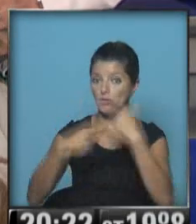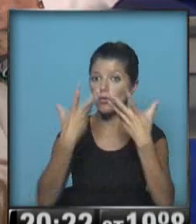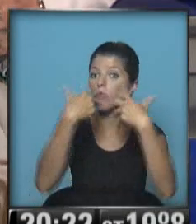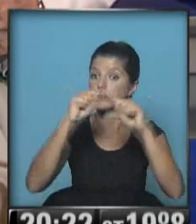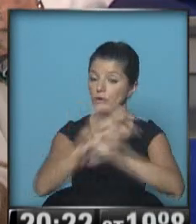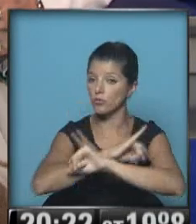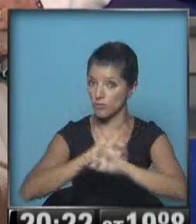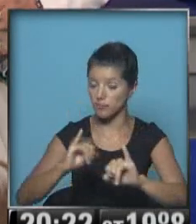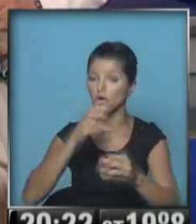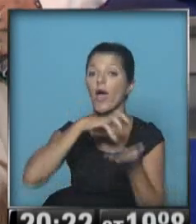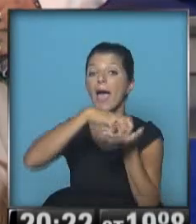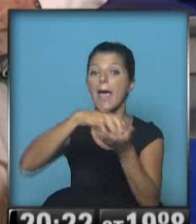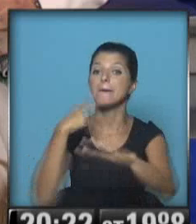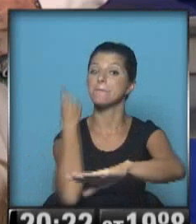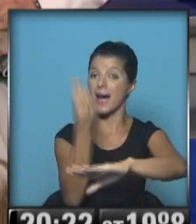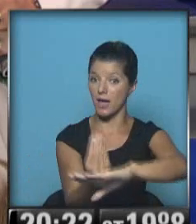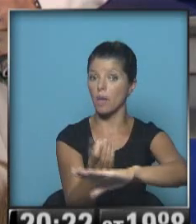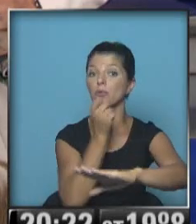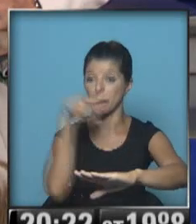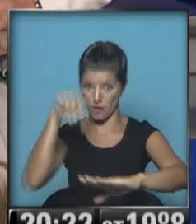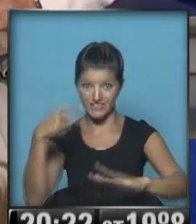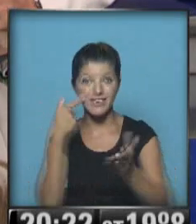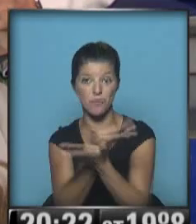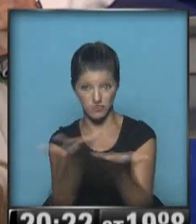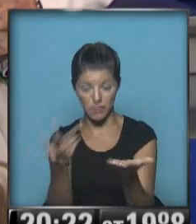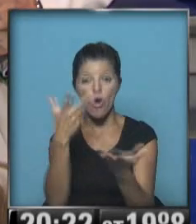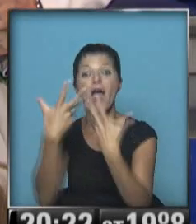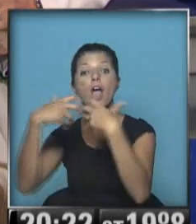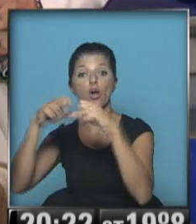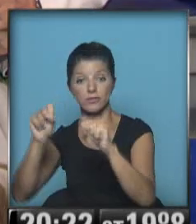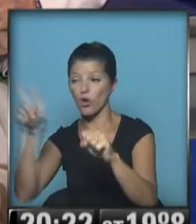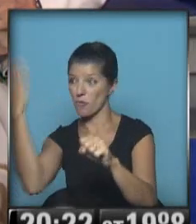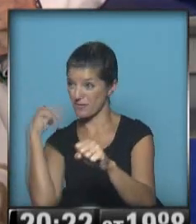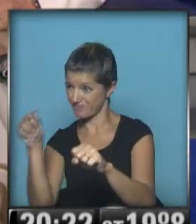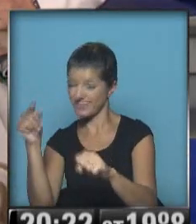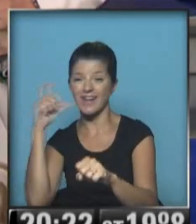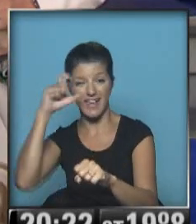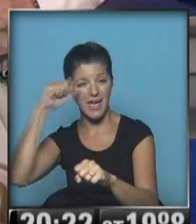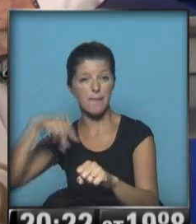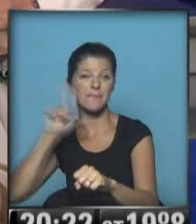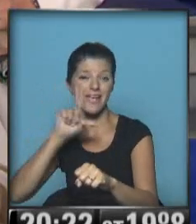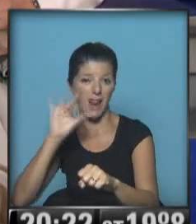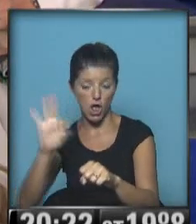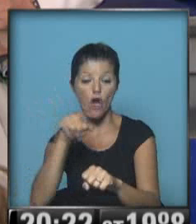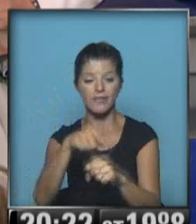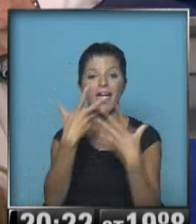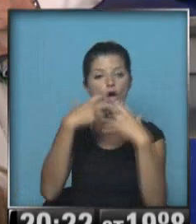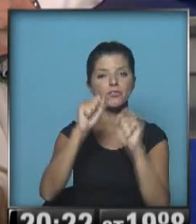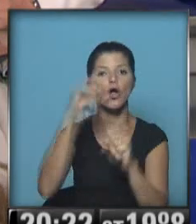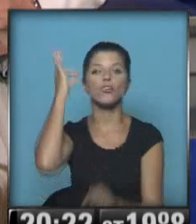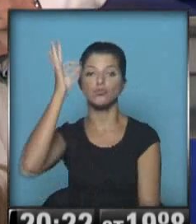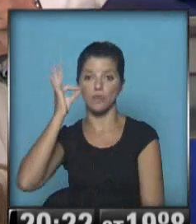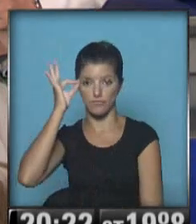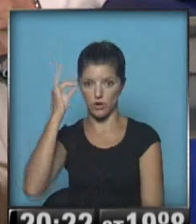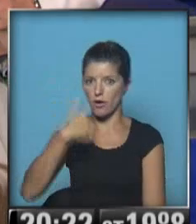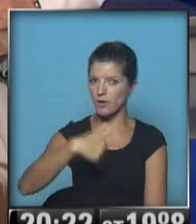en las embajadas fue el caso del material que estamos compartiendo hallado como decía recién Emilio ruchas en Sudáfrica nos vamos